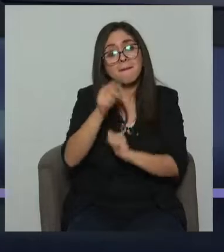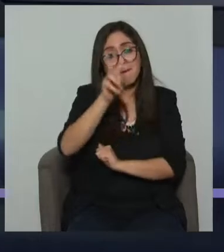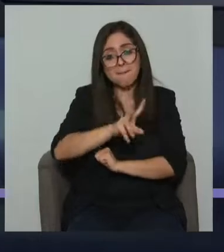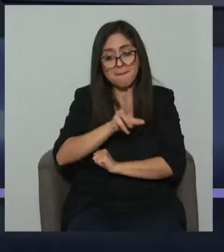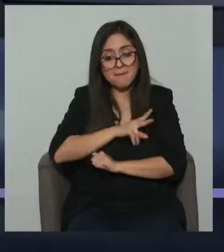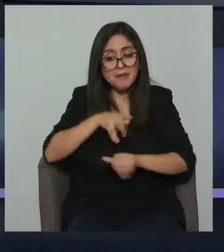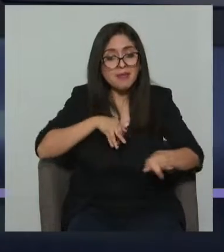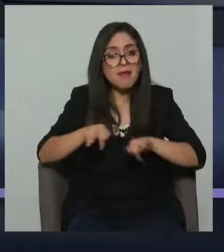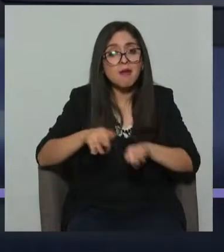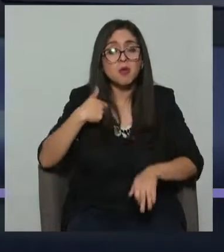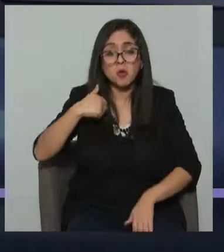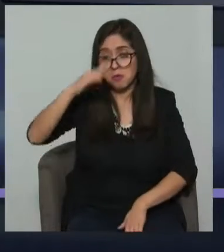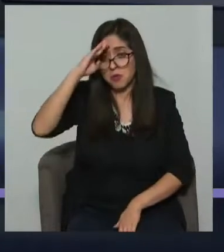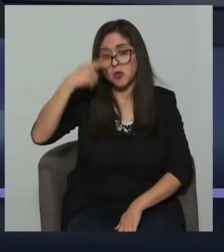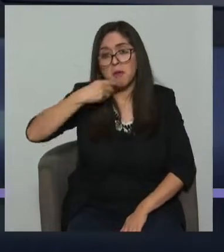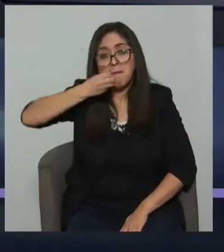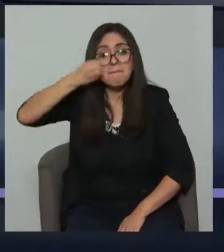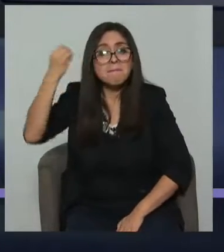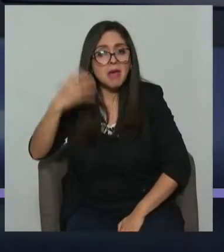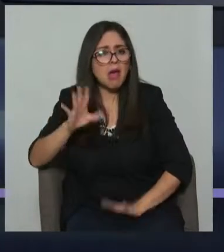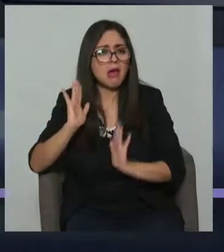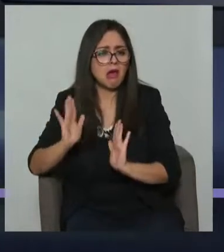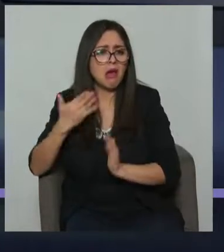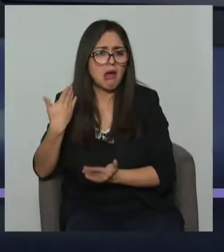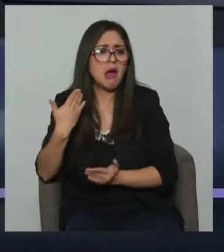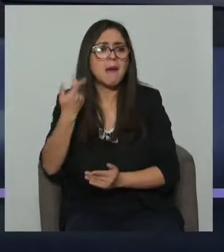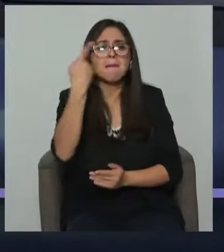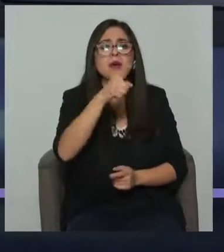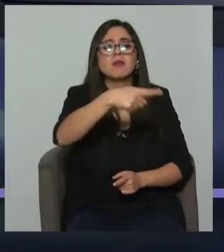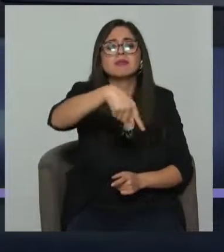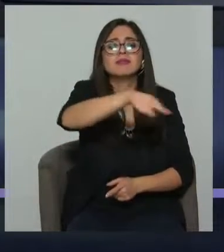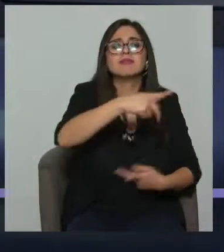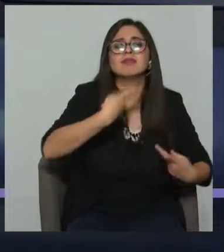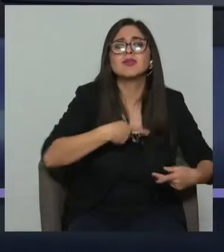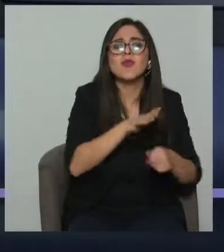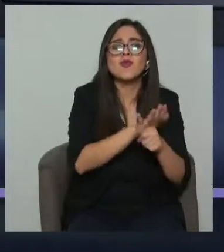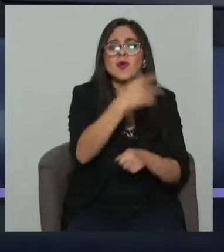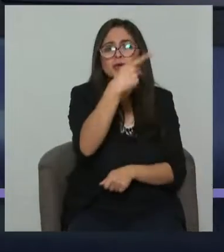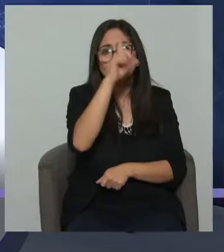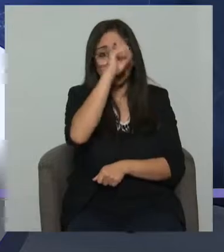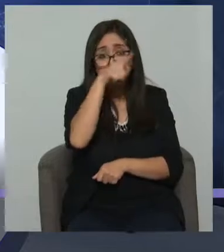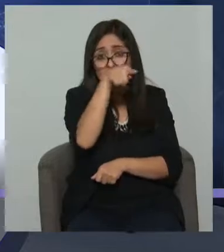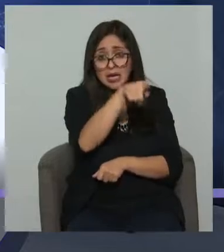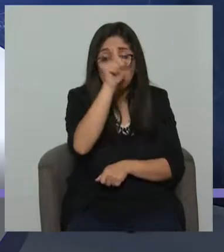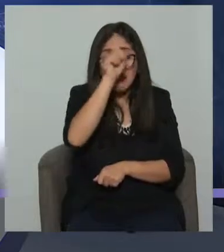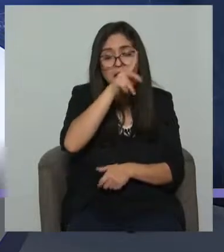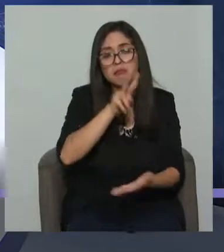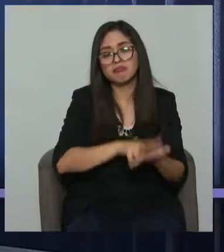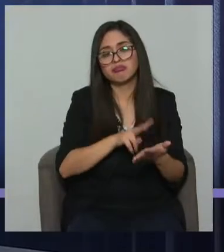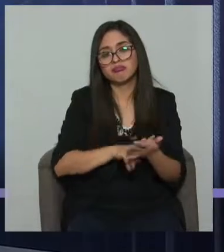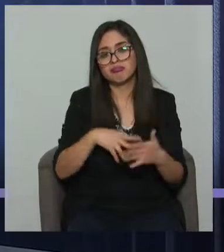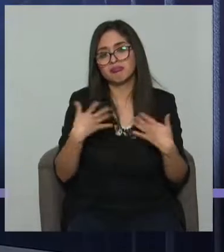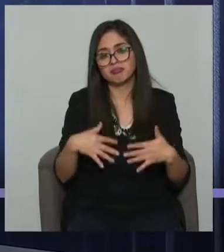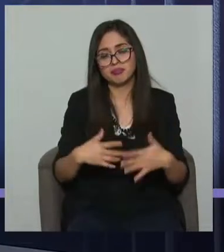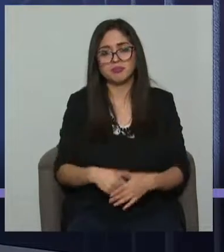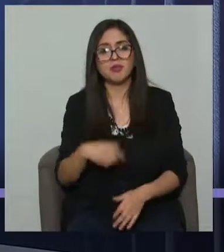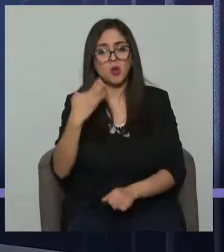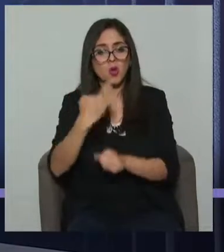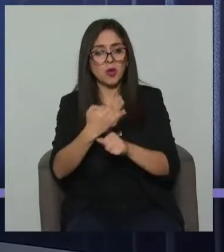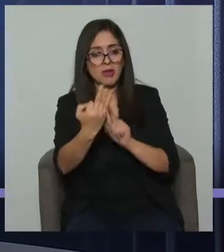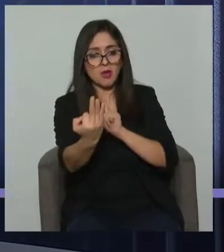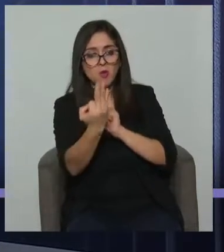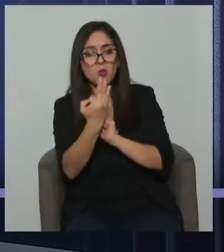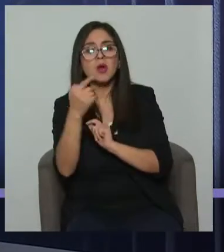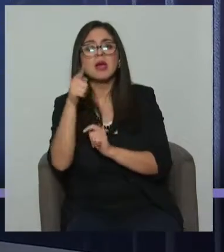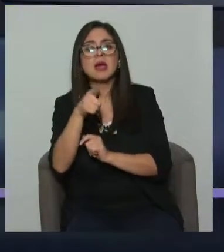es extraordinaria, pero bueno, el público es quien tiene la última palabra y su recomendación es muy valiosa. Y miren que estoy aquí frente a una gran actriz, ganadora